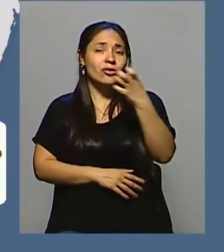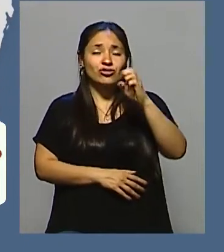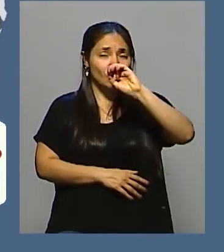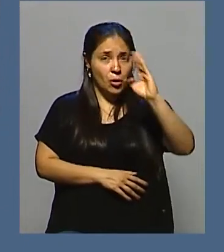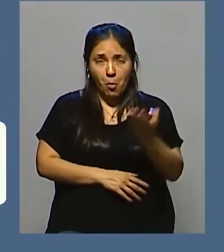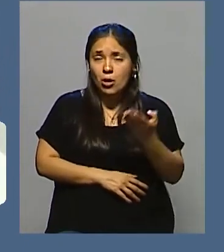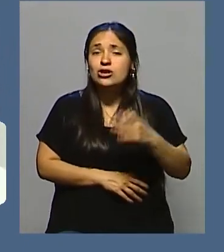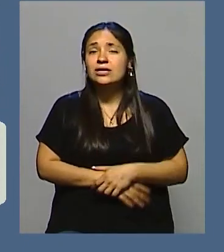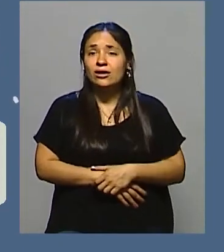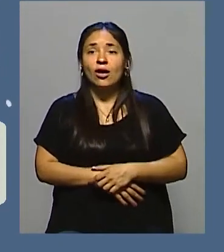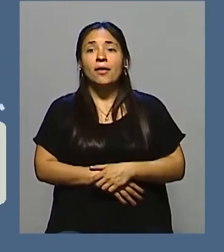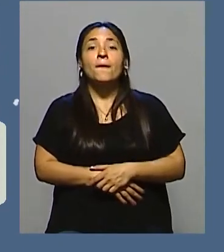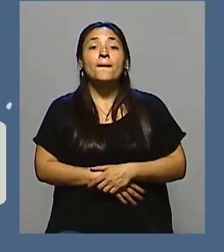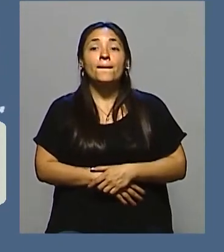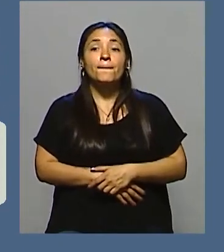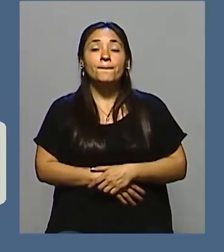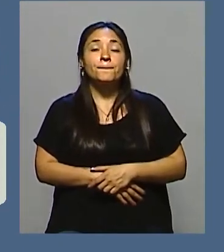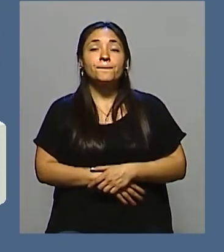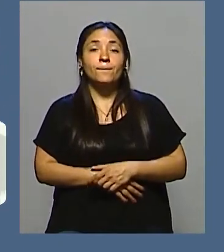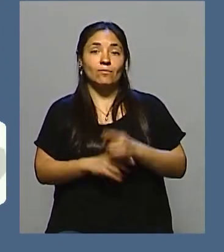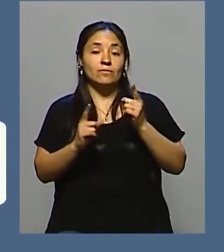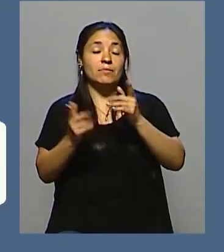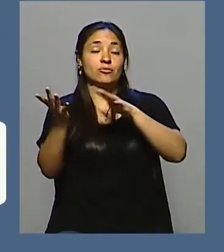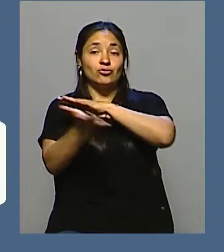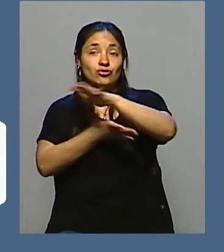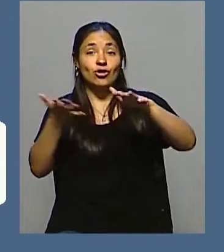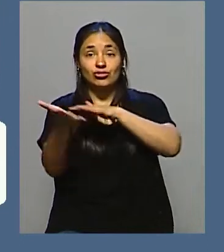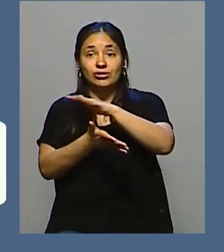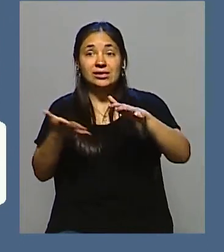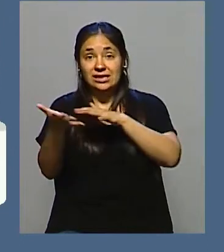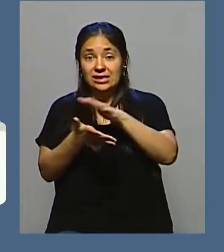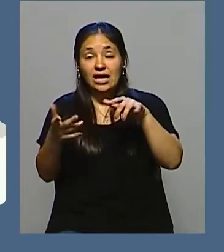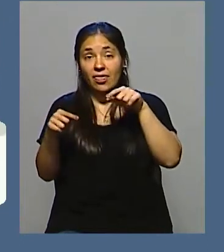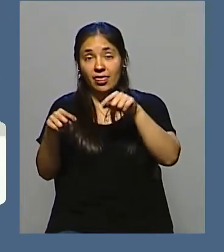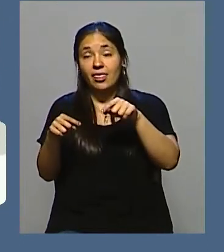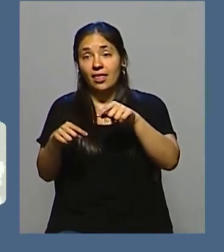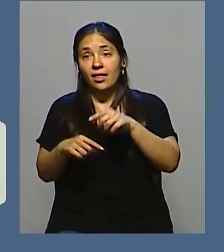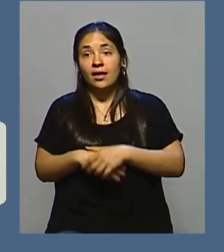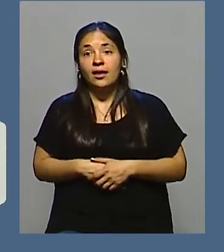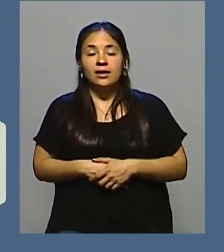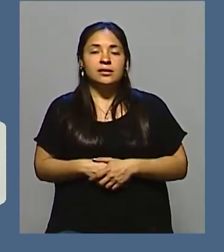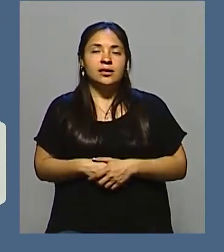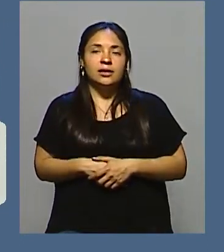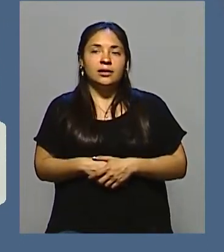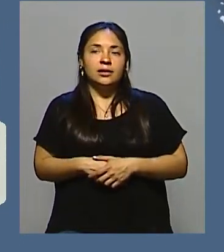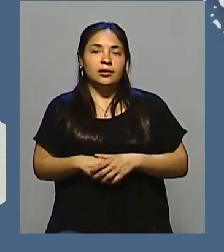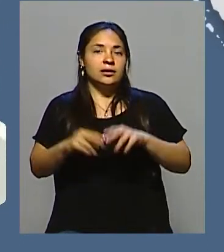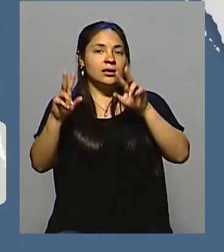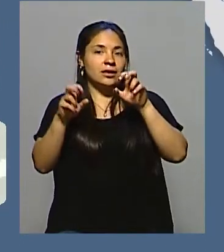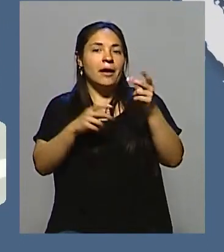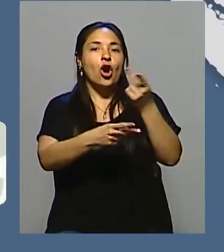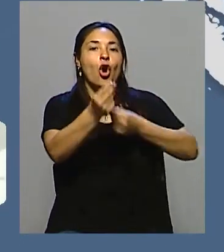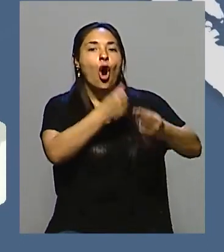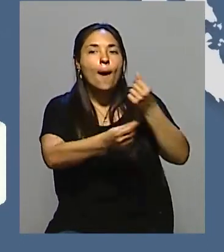400%, mientras en esta sociedad a nivel, digamos así, de la bolsa,